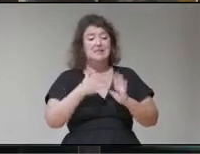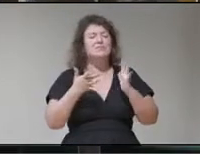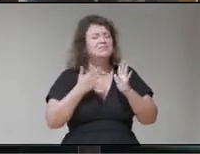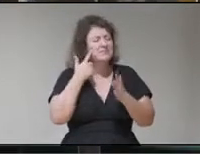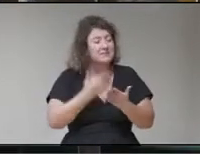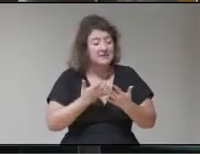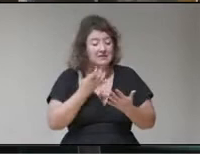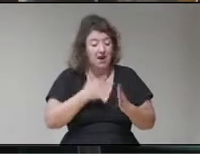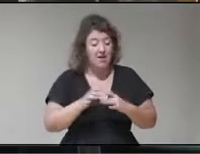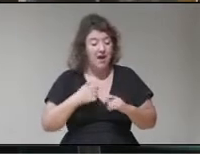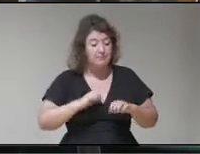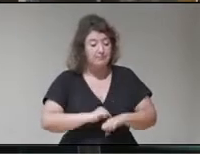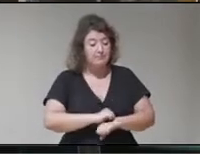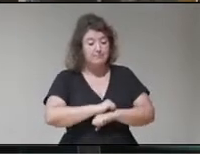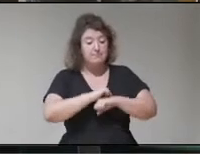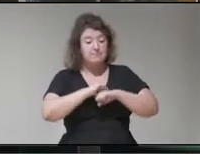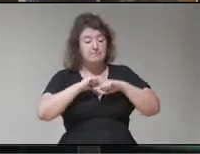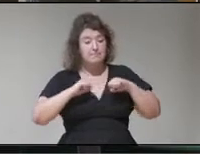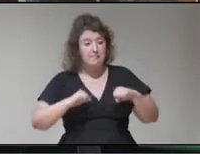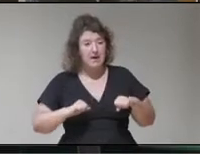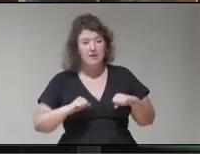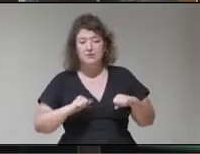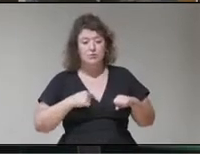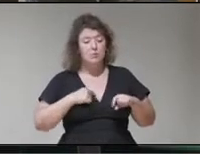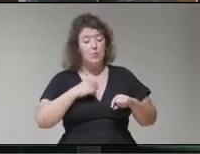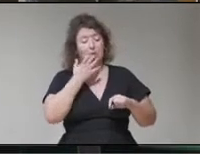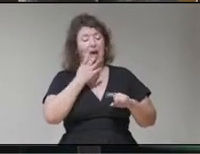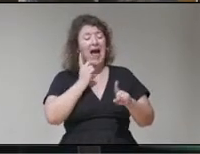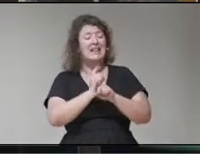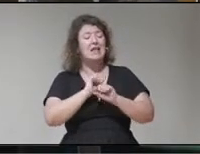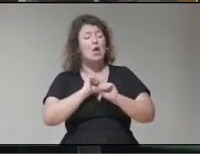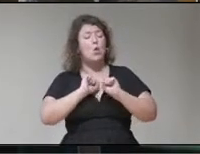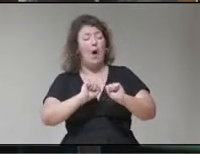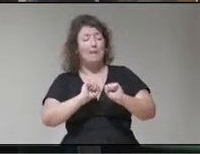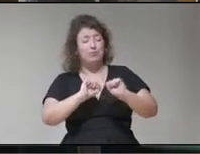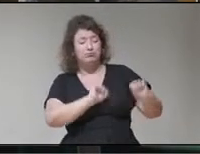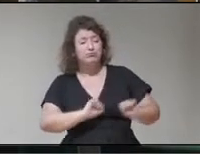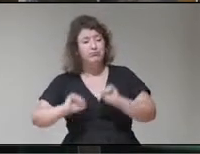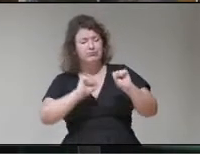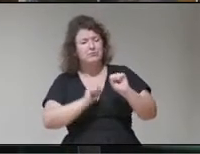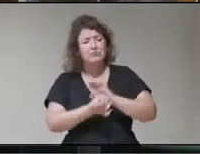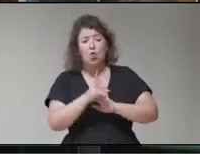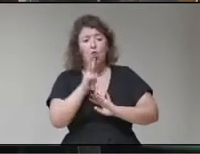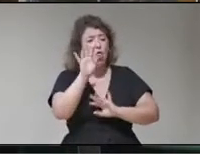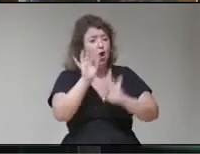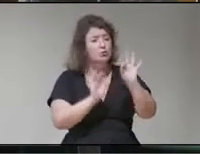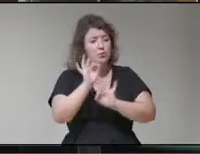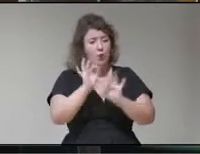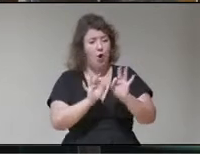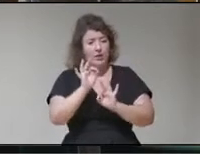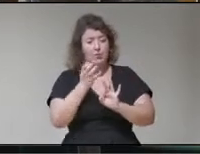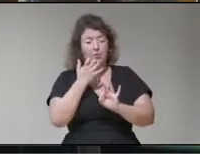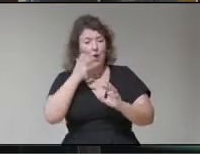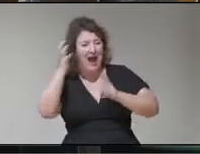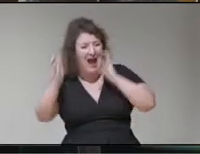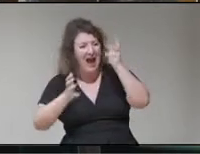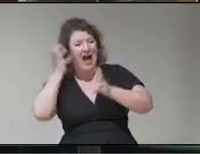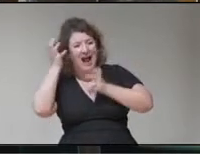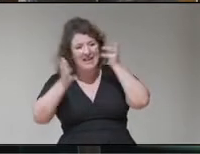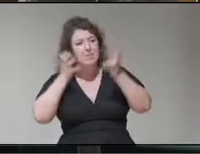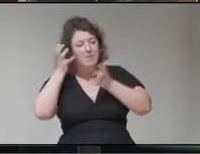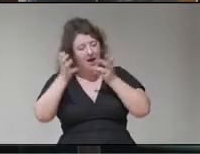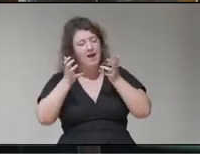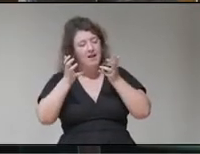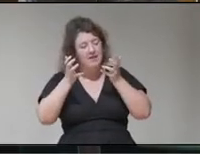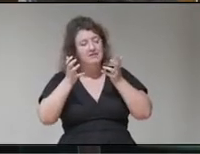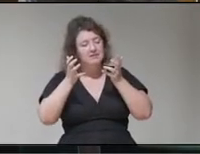la madurez, su capacidad de producción de anticuerpos, por ejemplo, es tan solo el 2% de la que tienen los animales que